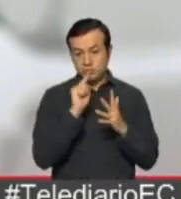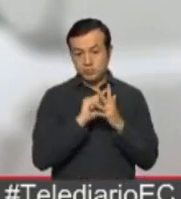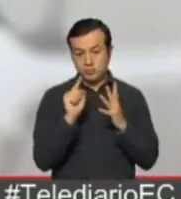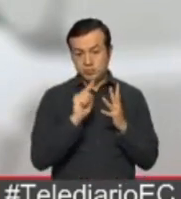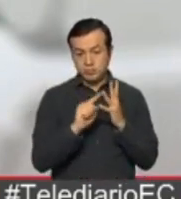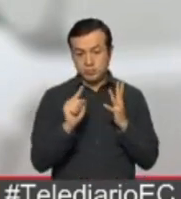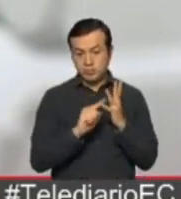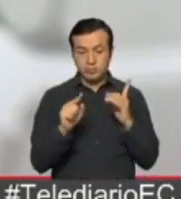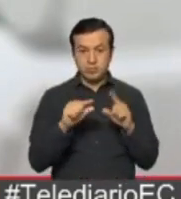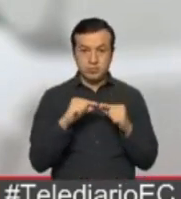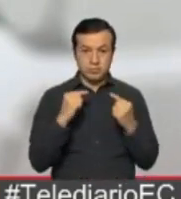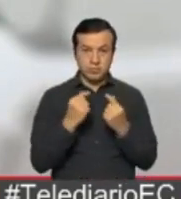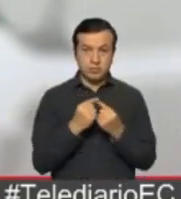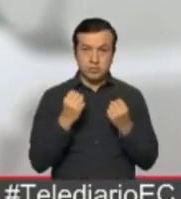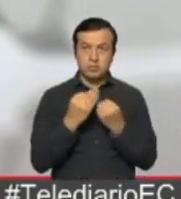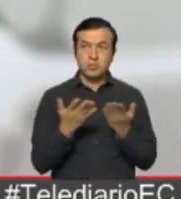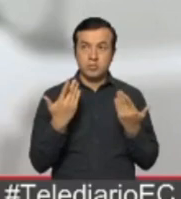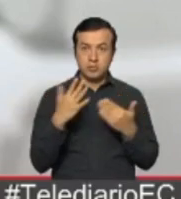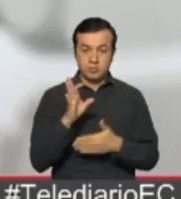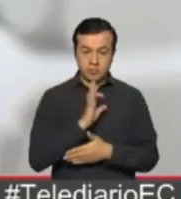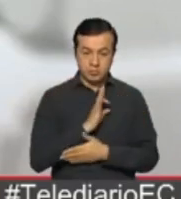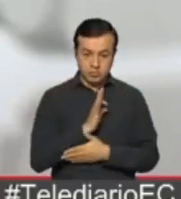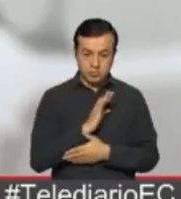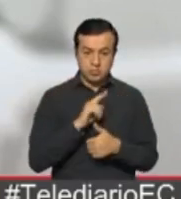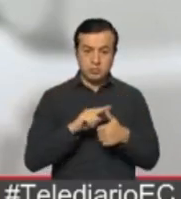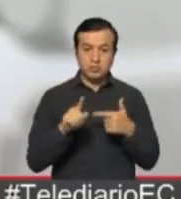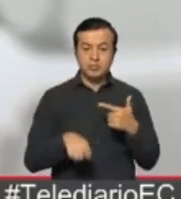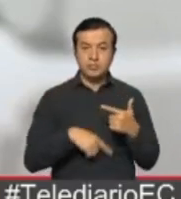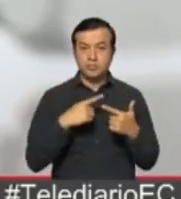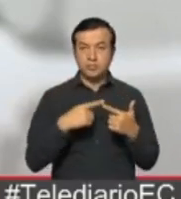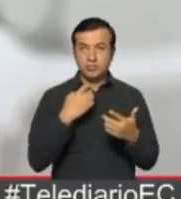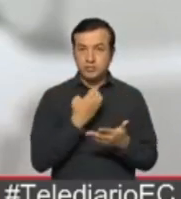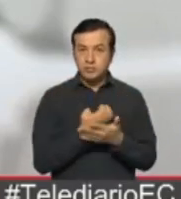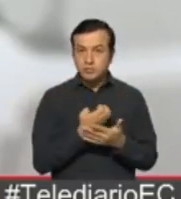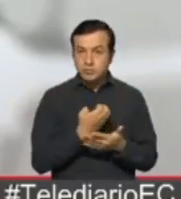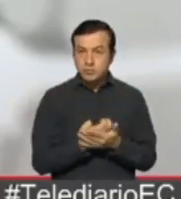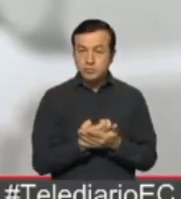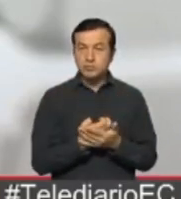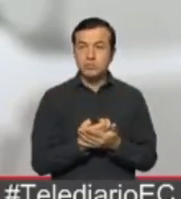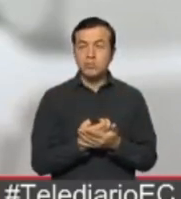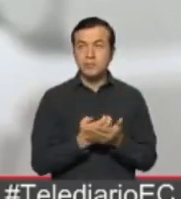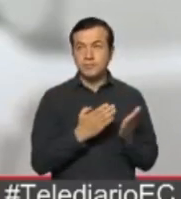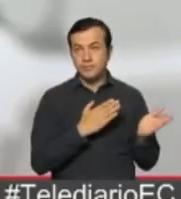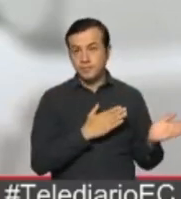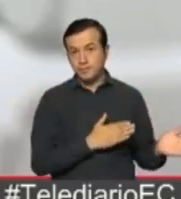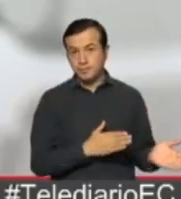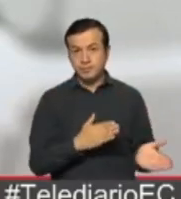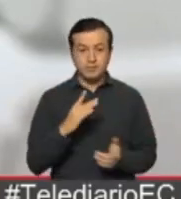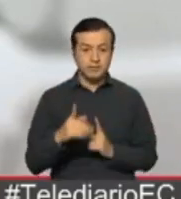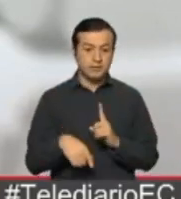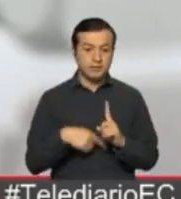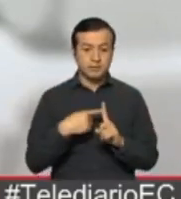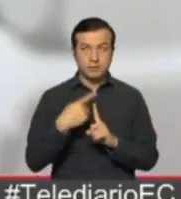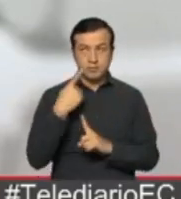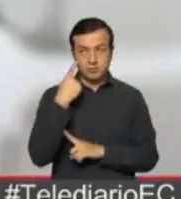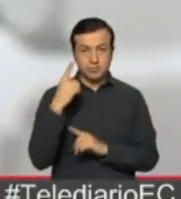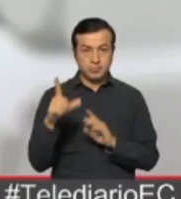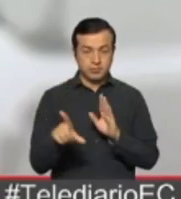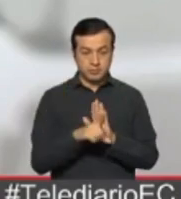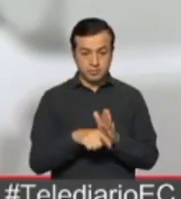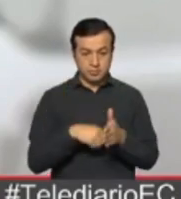frente técnico hay un frente económico y también hay un frente jurídico